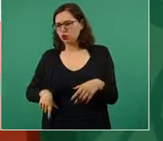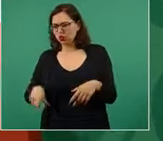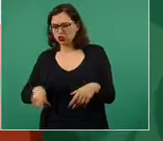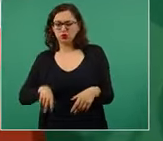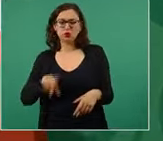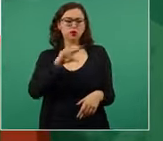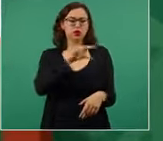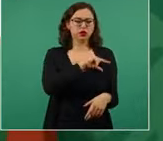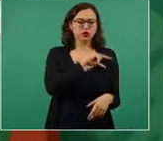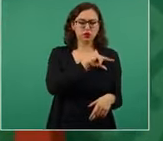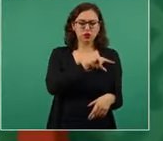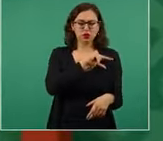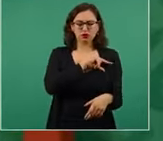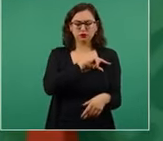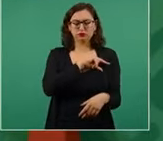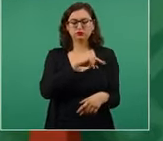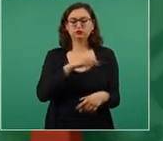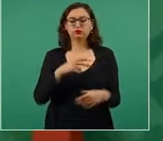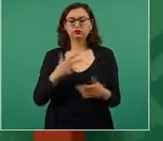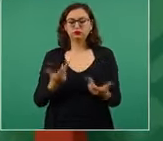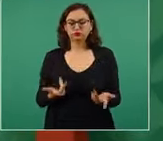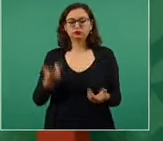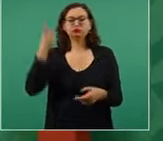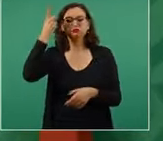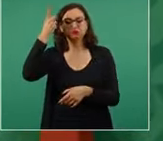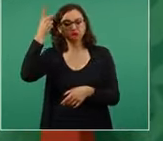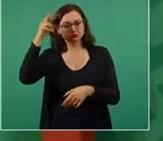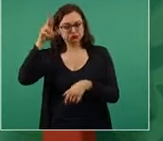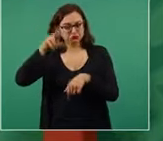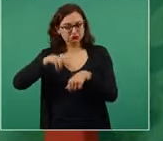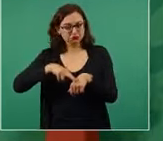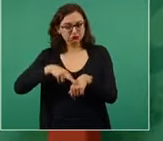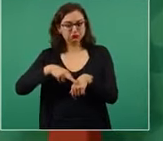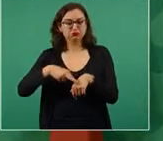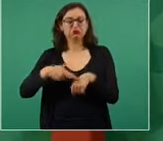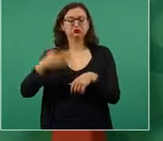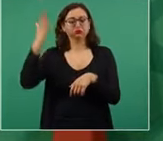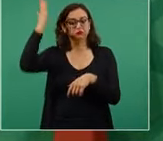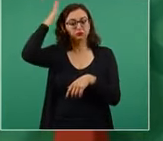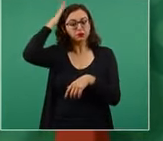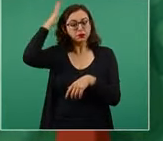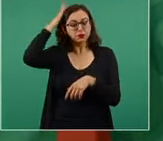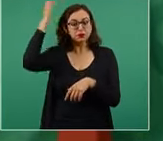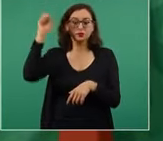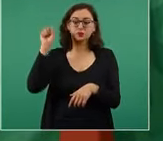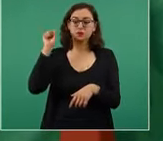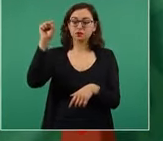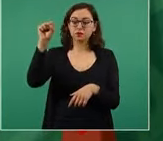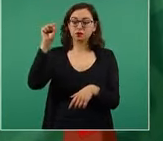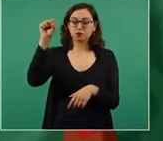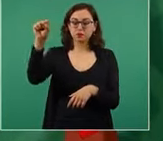educación privada, de directivos, dirigentes sindicales,